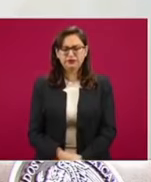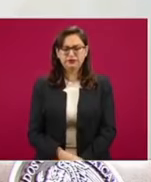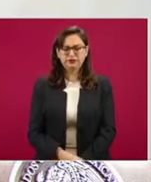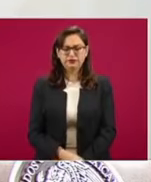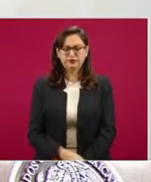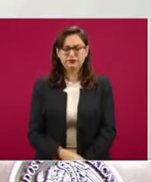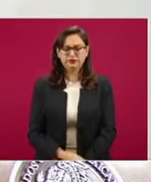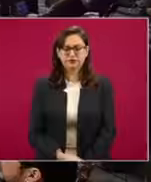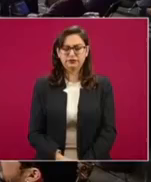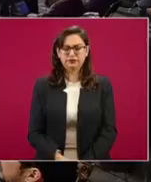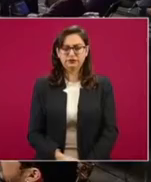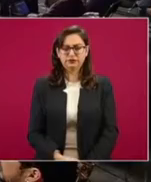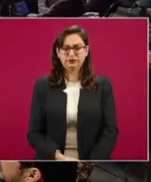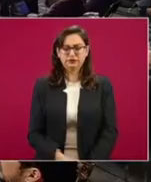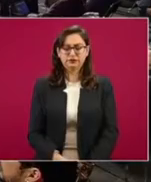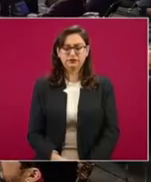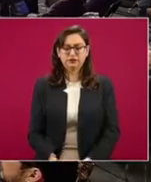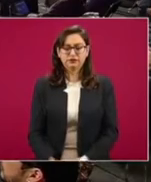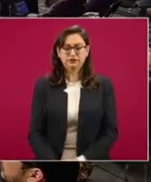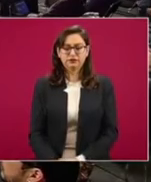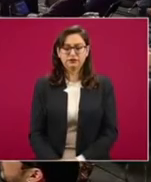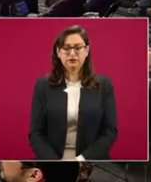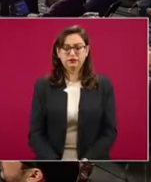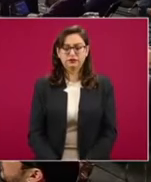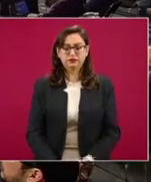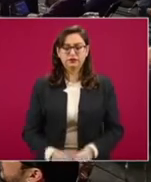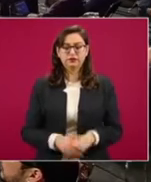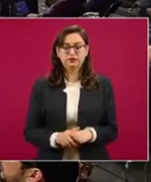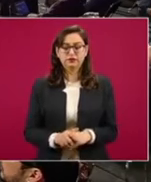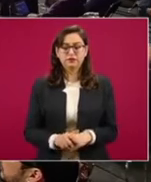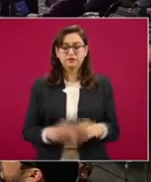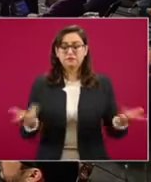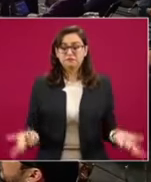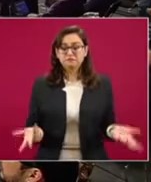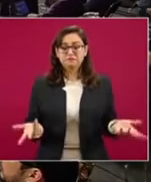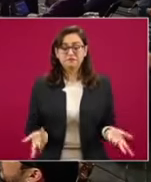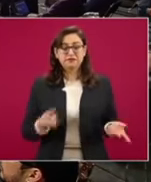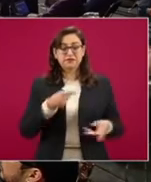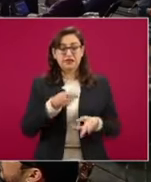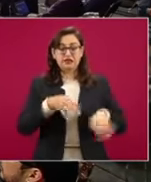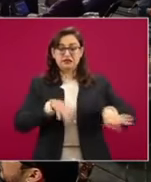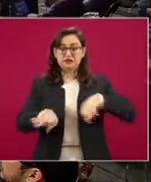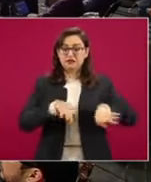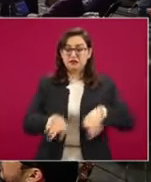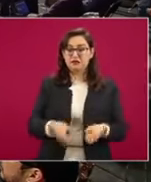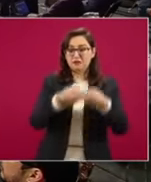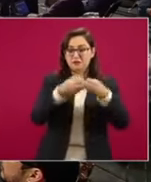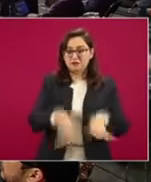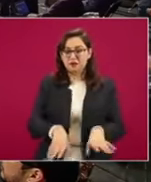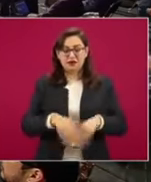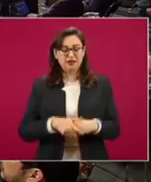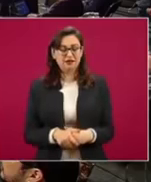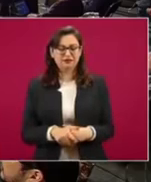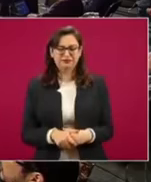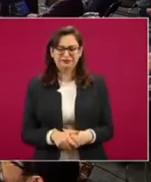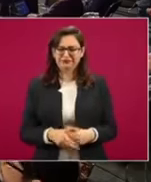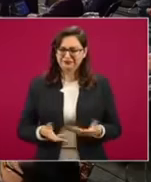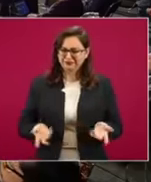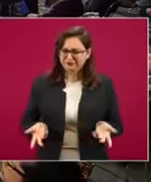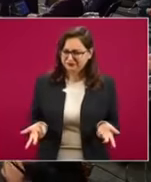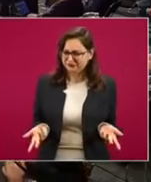se dice es que se van a perder empleos pues para qué este